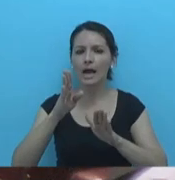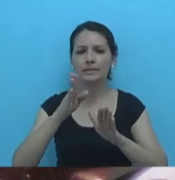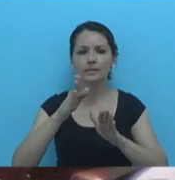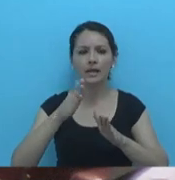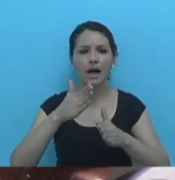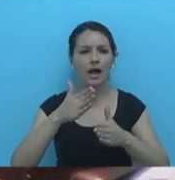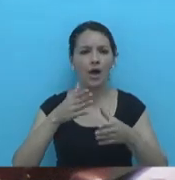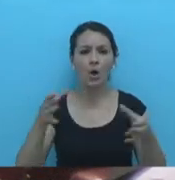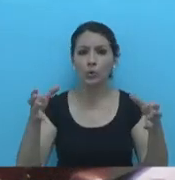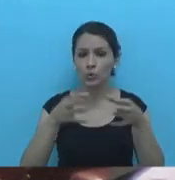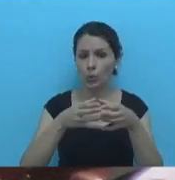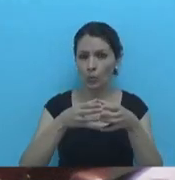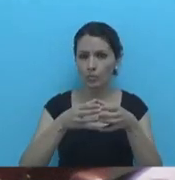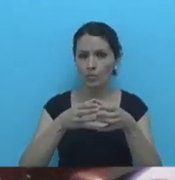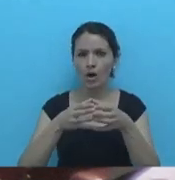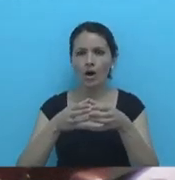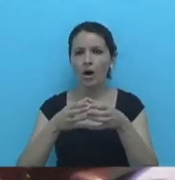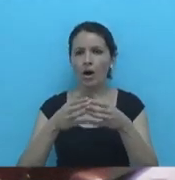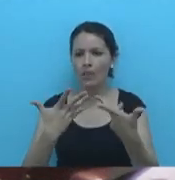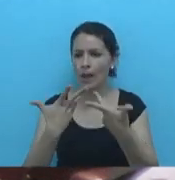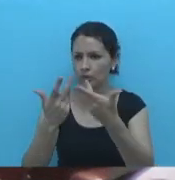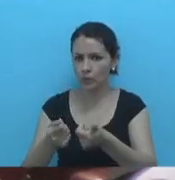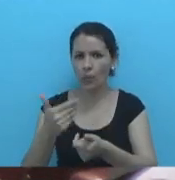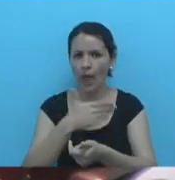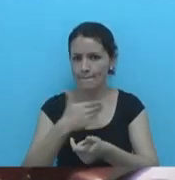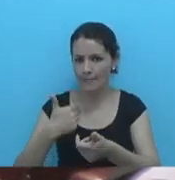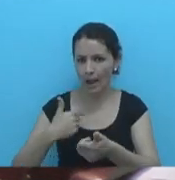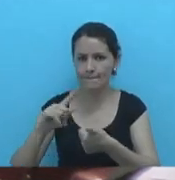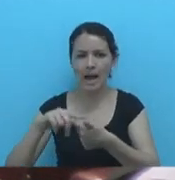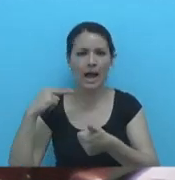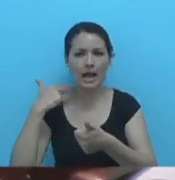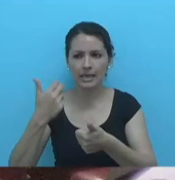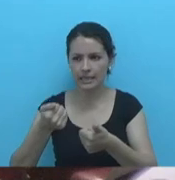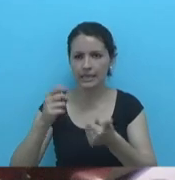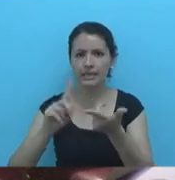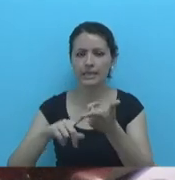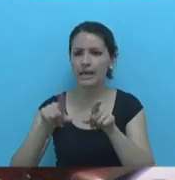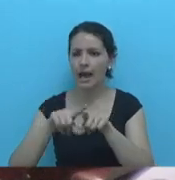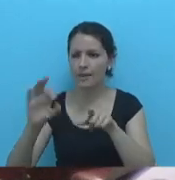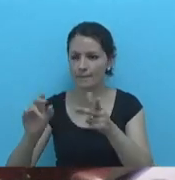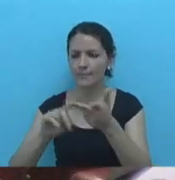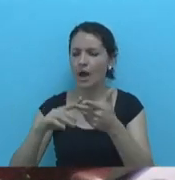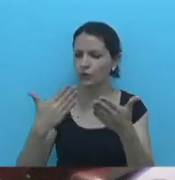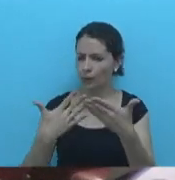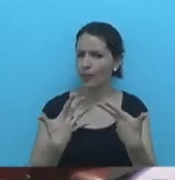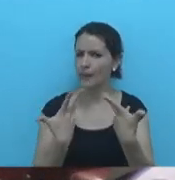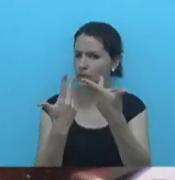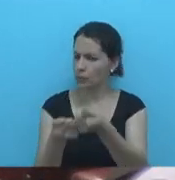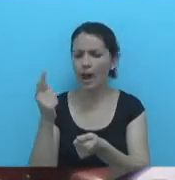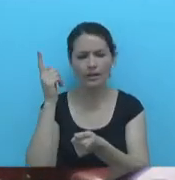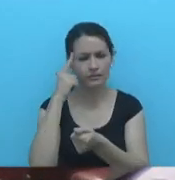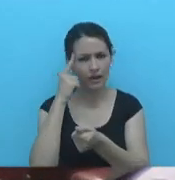la mamá de Rosalía y de su niña y de los hermanos